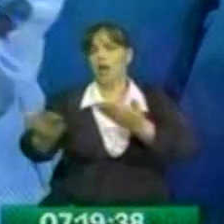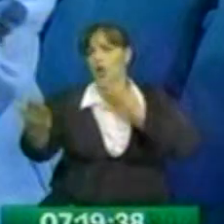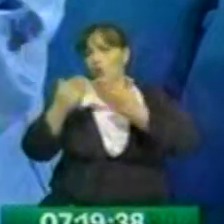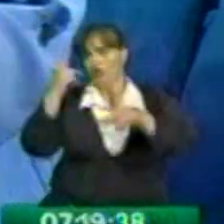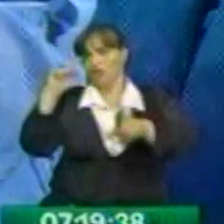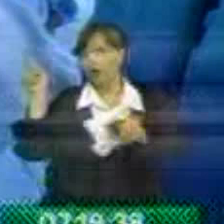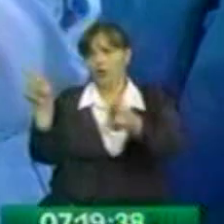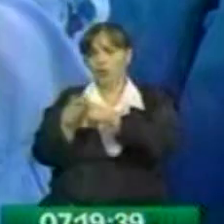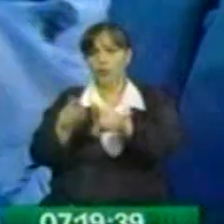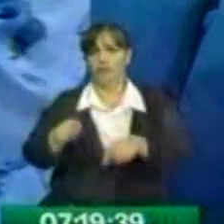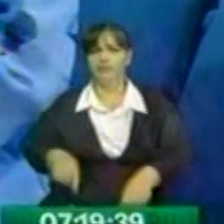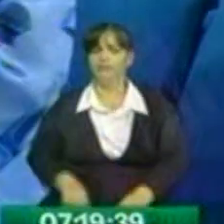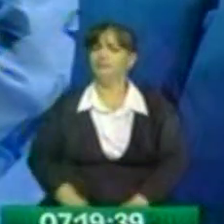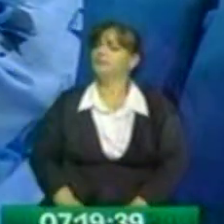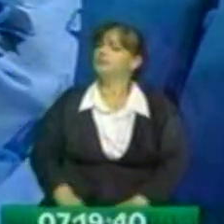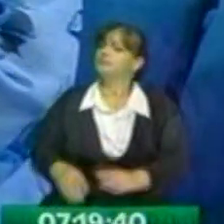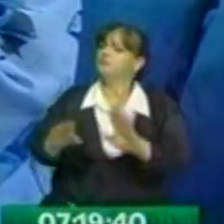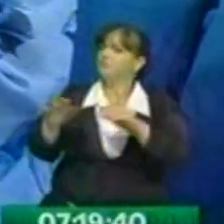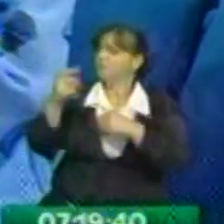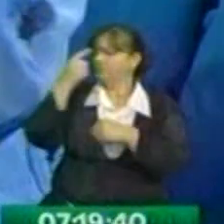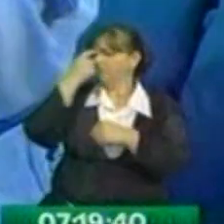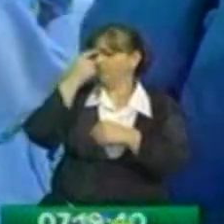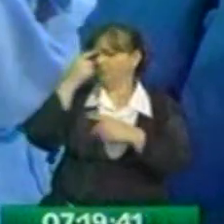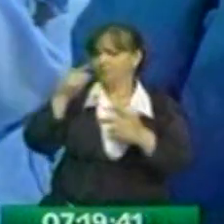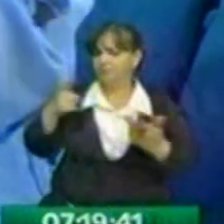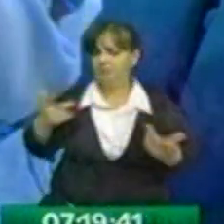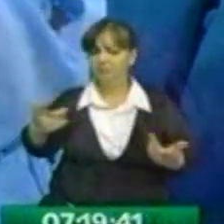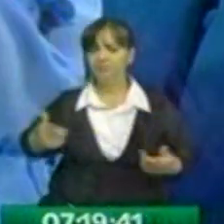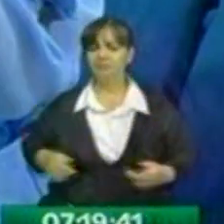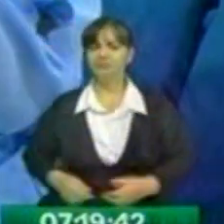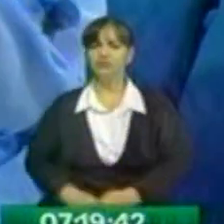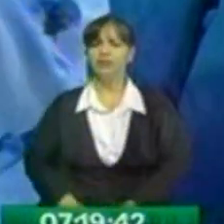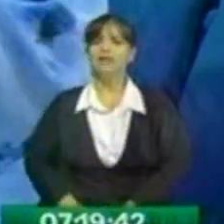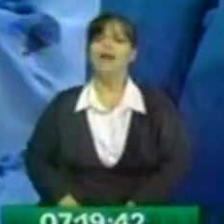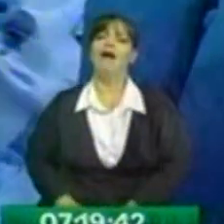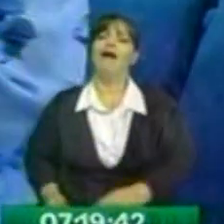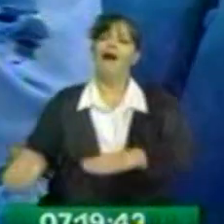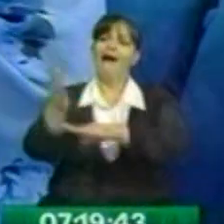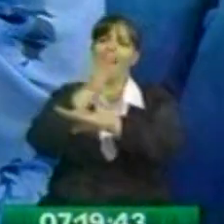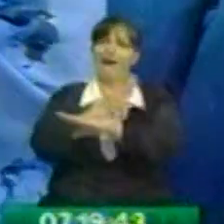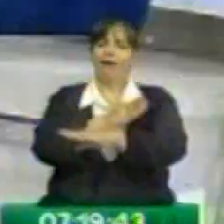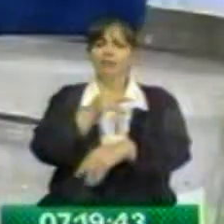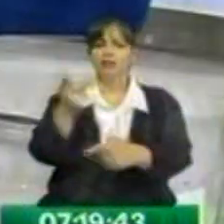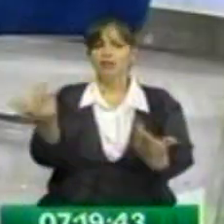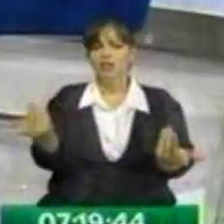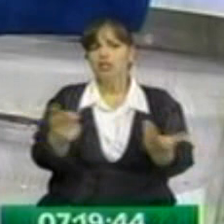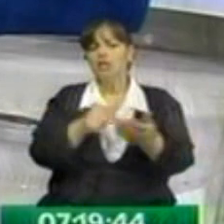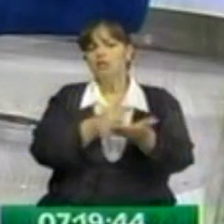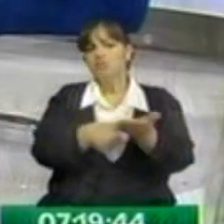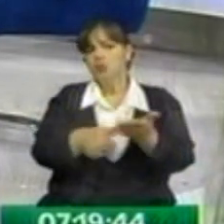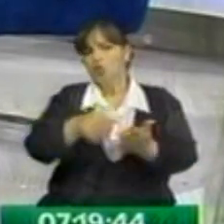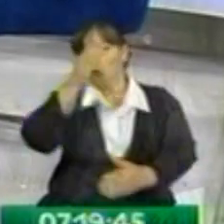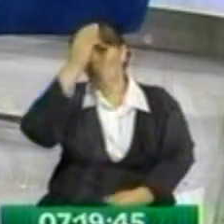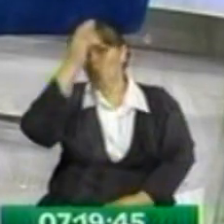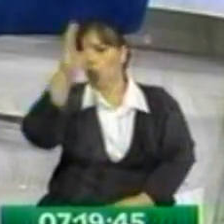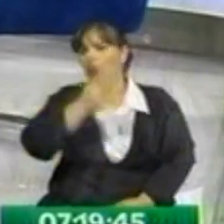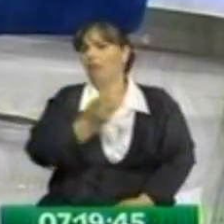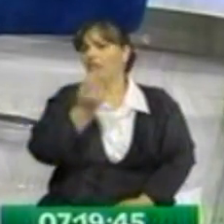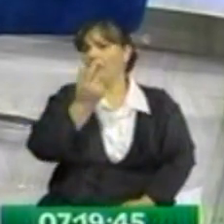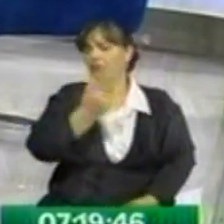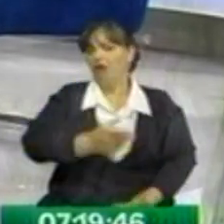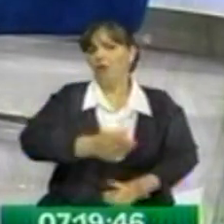oportunidad? Usted admite y reconoce que desafortunadamente ahí ha habido un desfase y no se ha venido cumpliendo. No se ha cumplido porque no ha habido